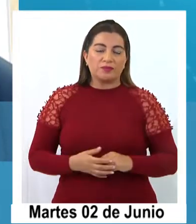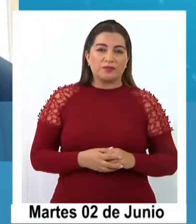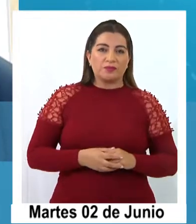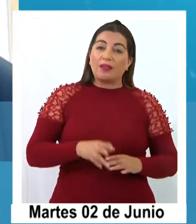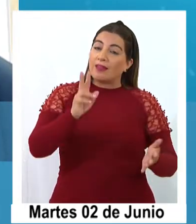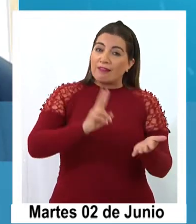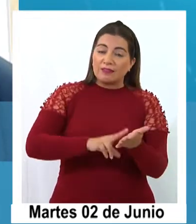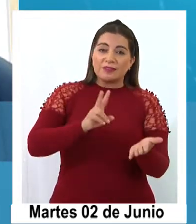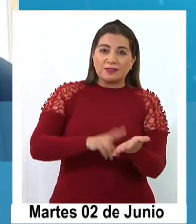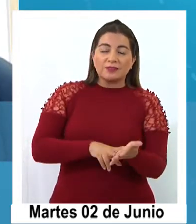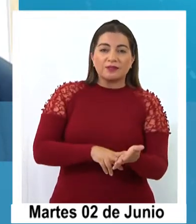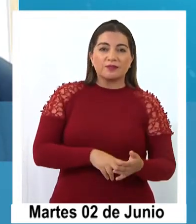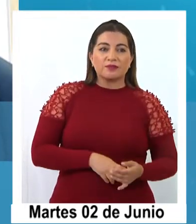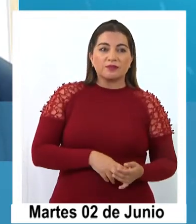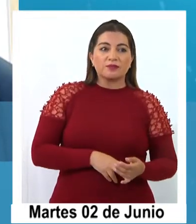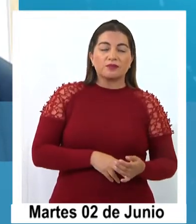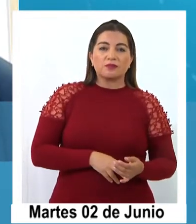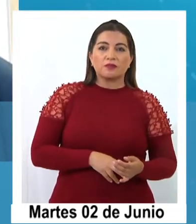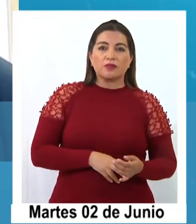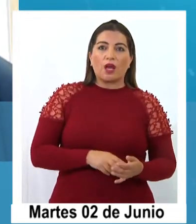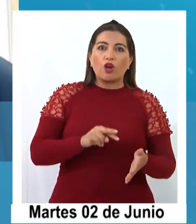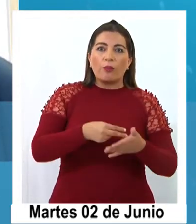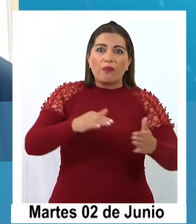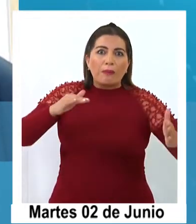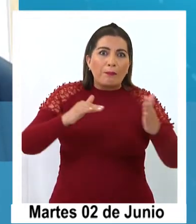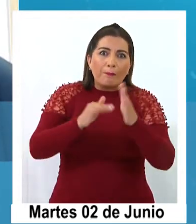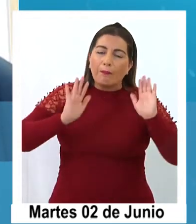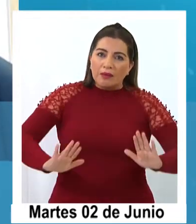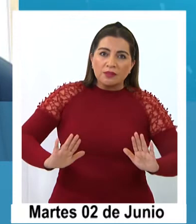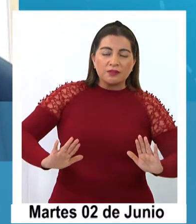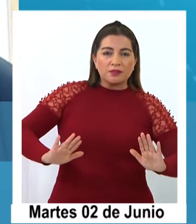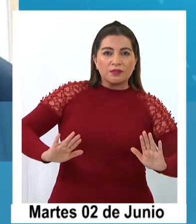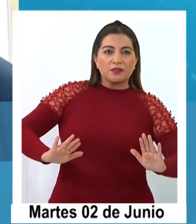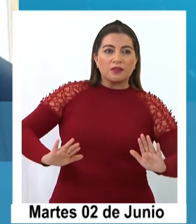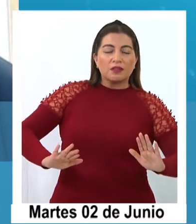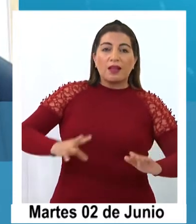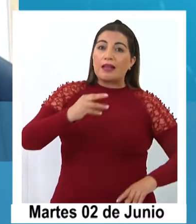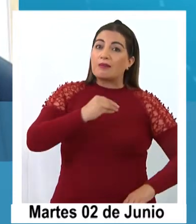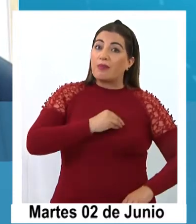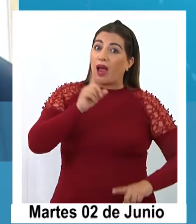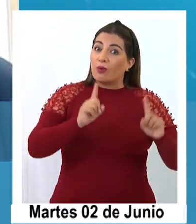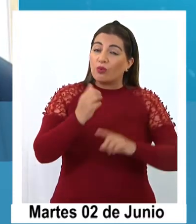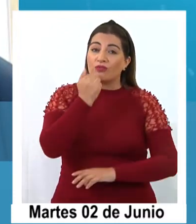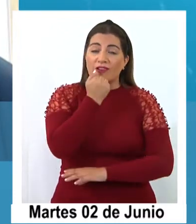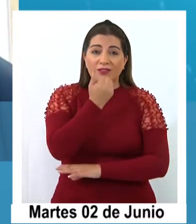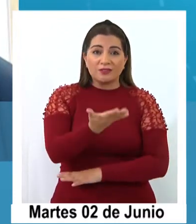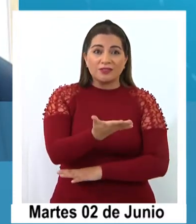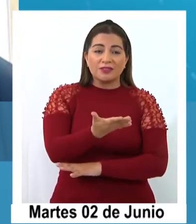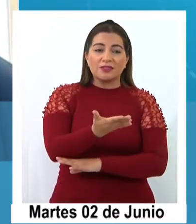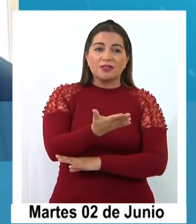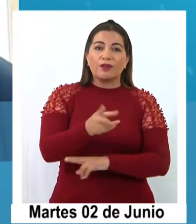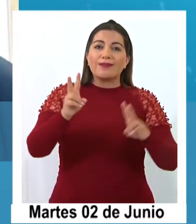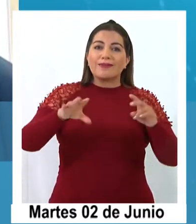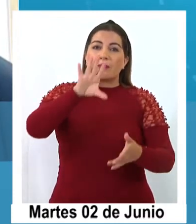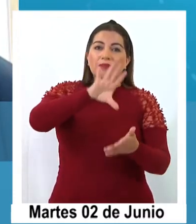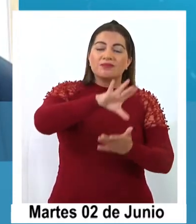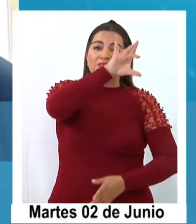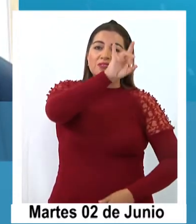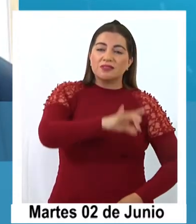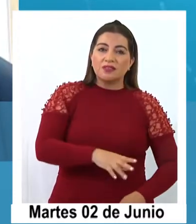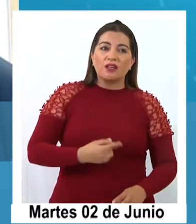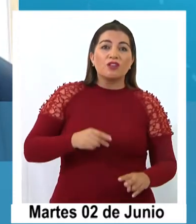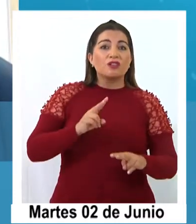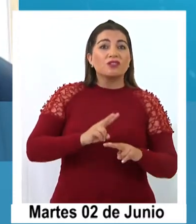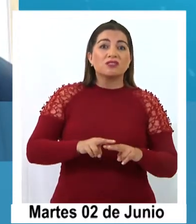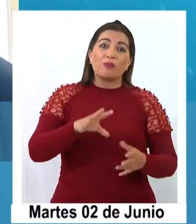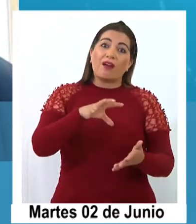Y efectivamente hay que ponerle un párselo, o sea, lamentablemente, yo creo que el error, un gran error a nivel país, como se está